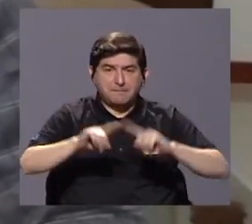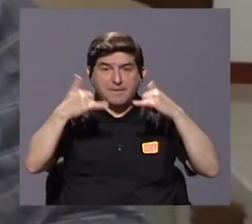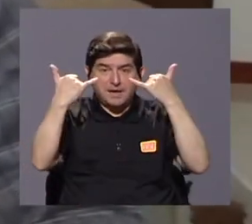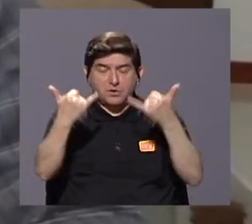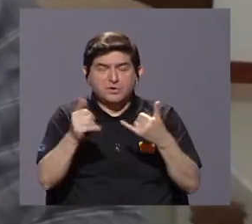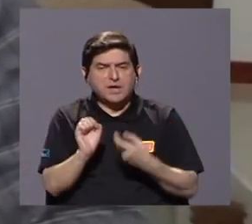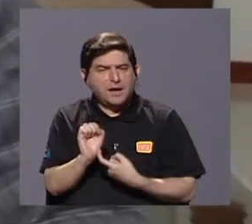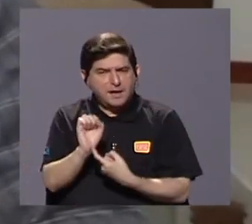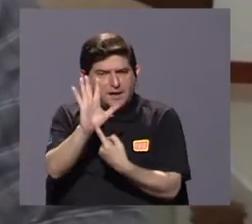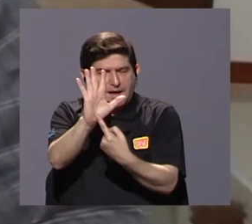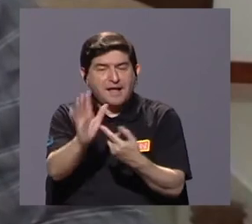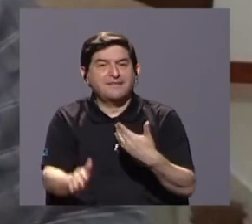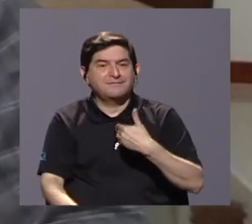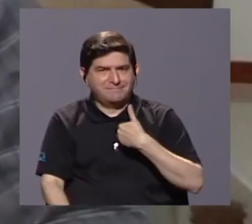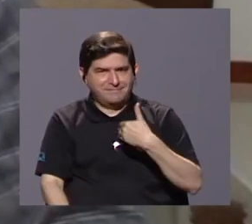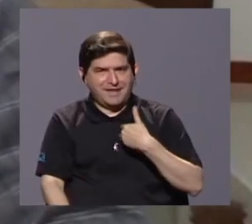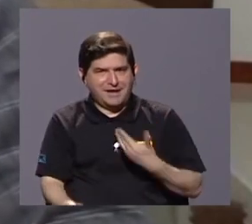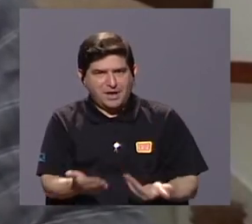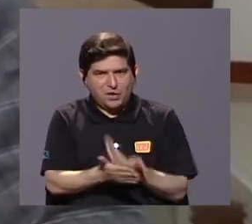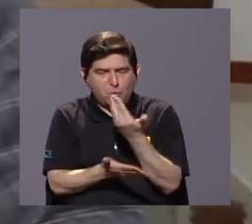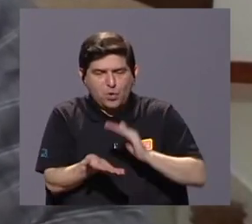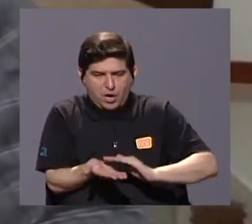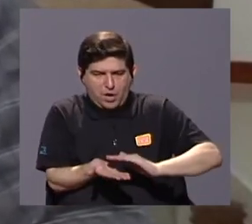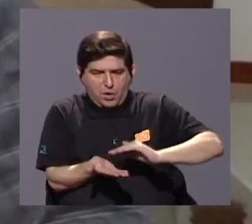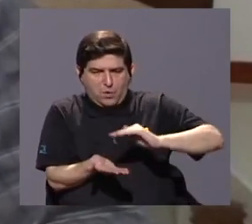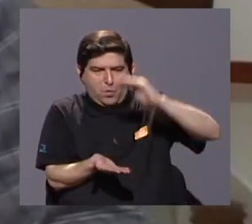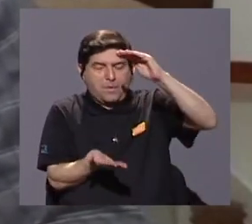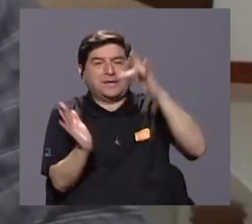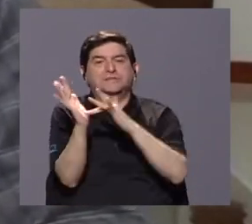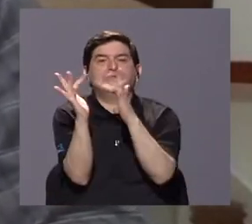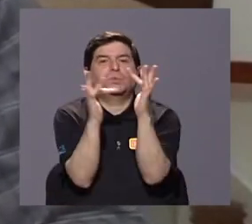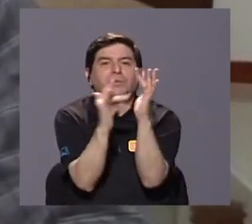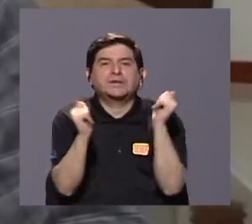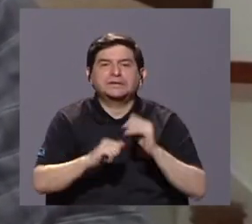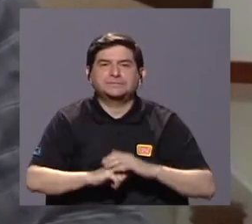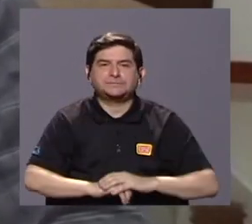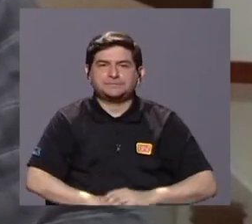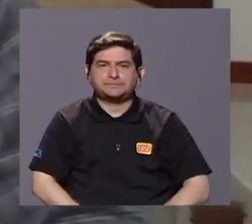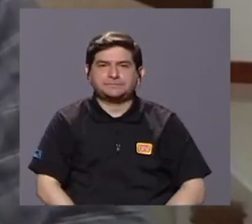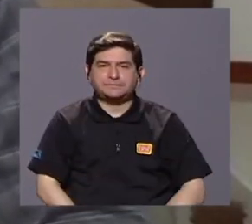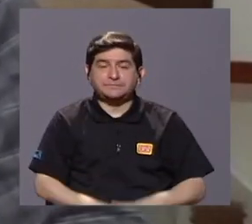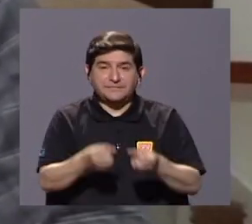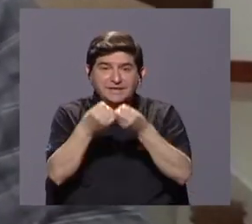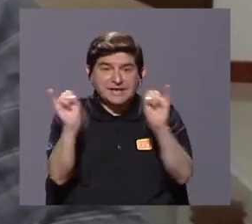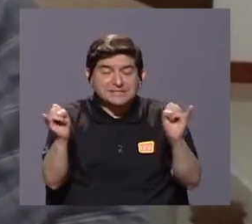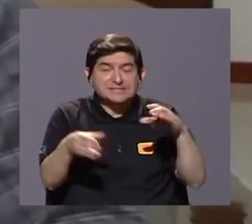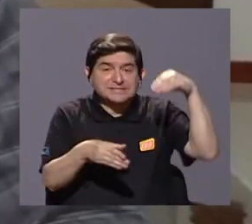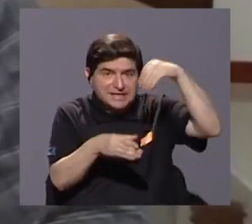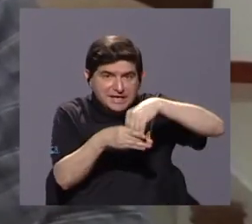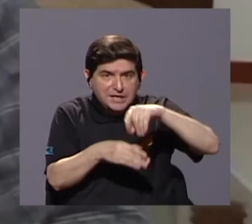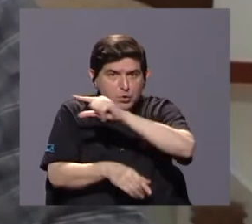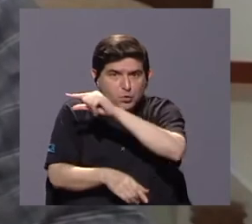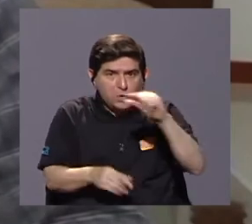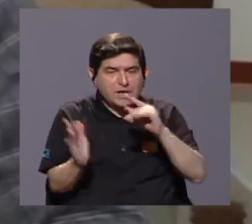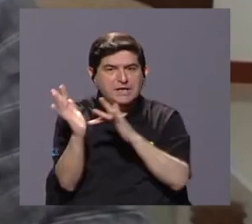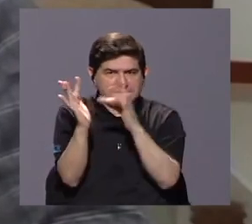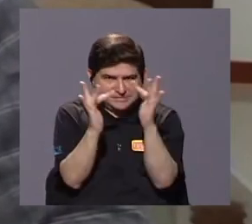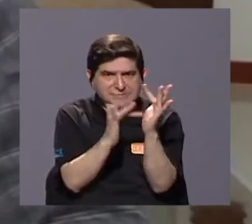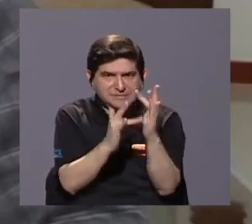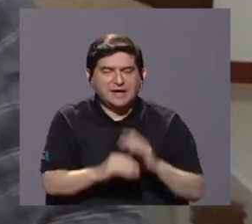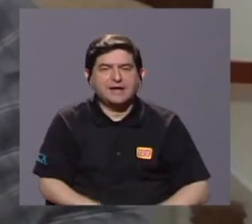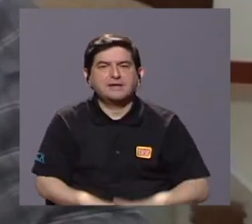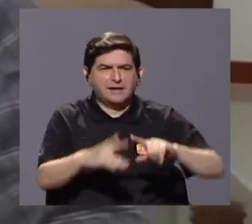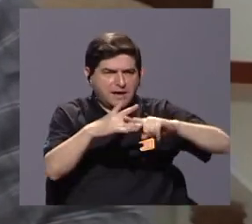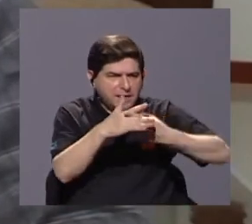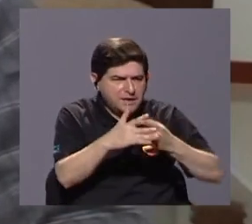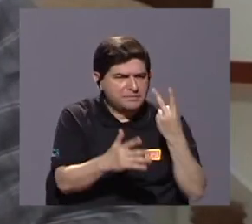se proyectaba que íbamos a tener un nuevo incremento hacia abril, sin tomar en cuenta la Semana Santa. Y efectivamente comenzamos